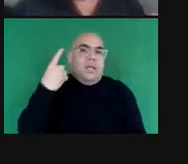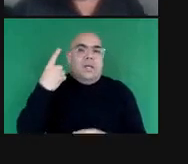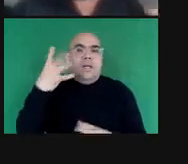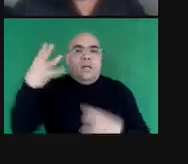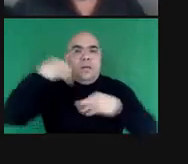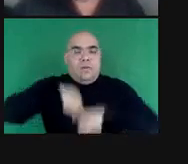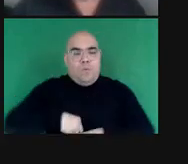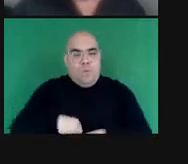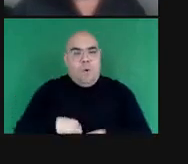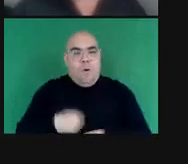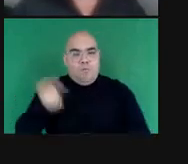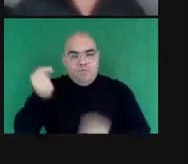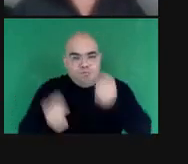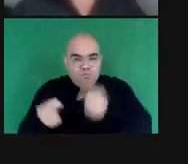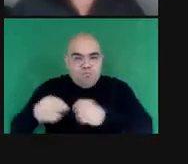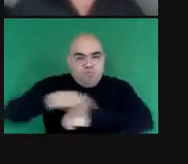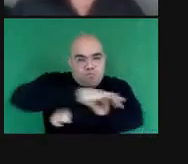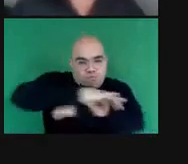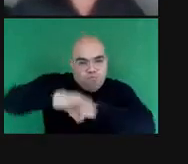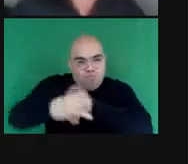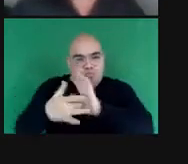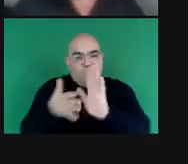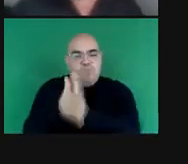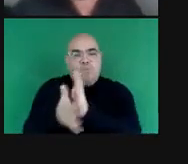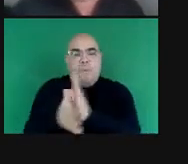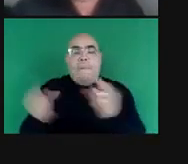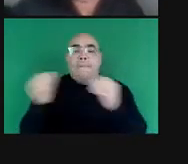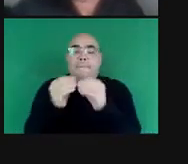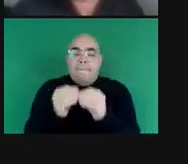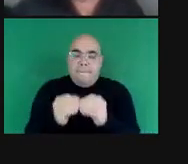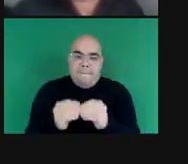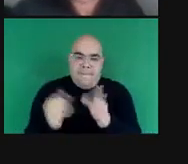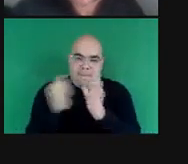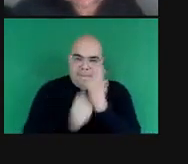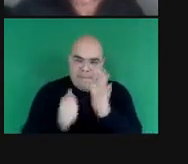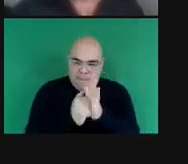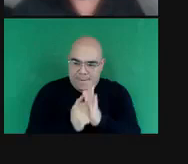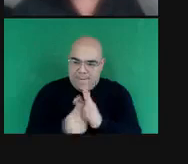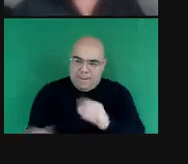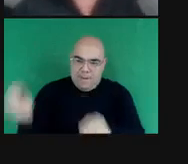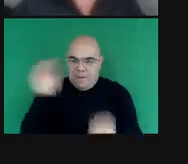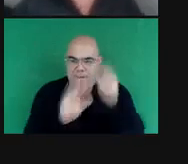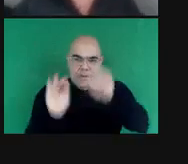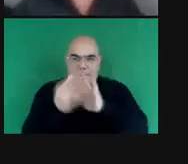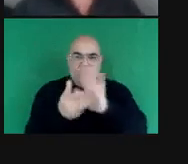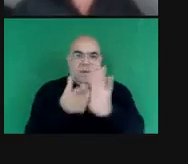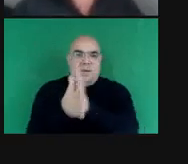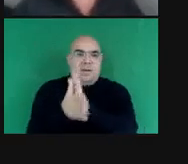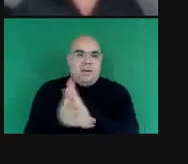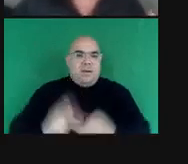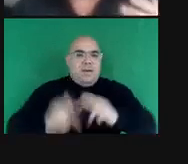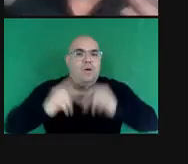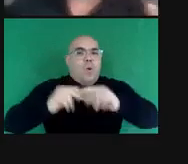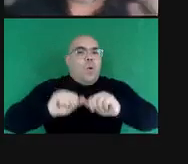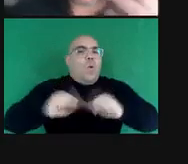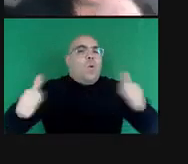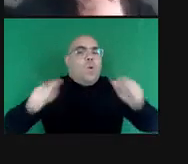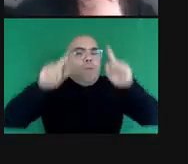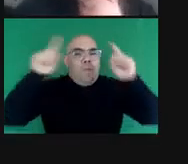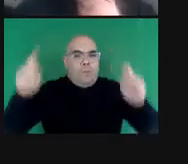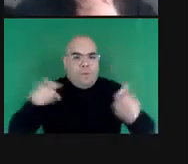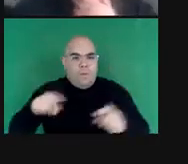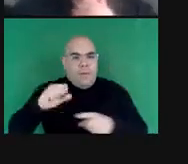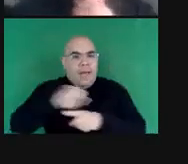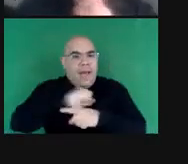los habitan, los construyen, y los materiales y las superficies que están allí circunscritas. Es decir, cómo es un